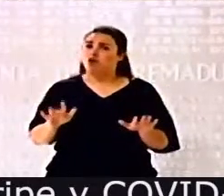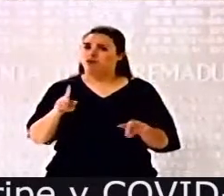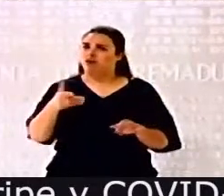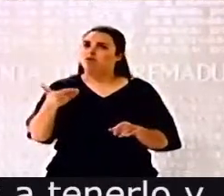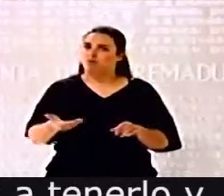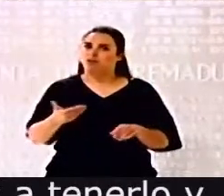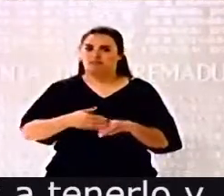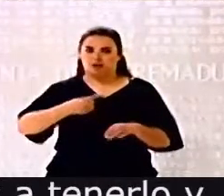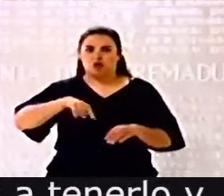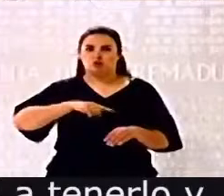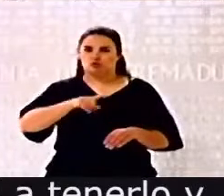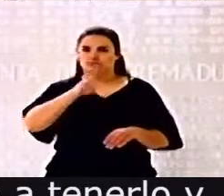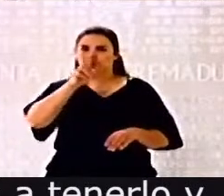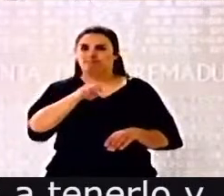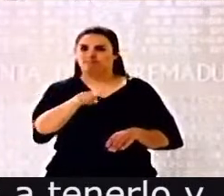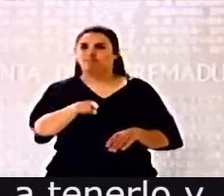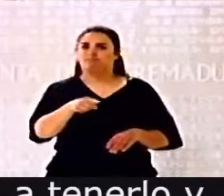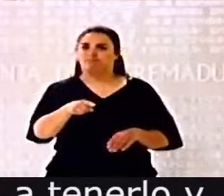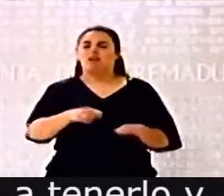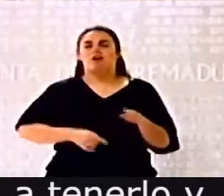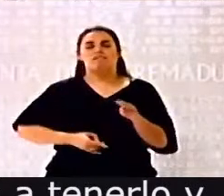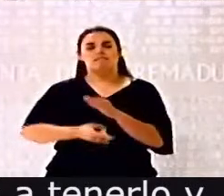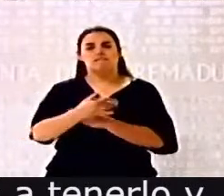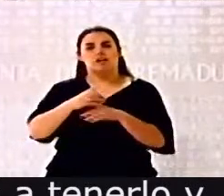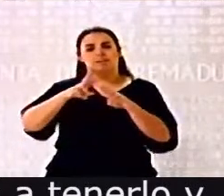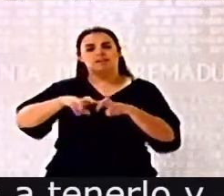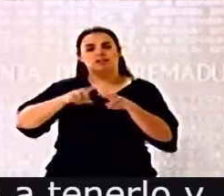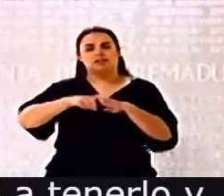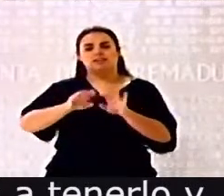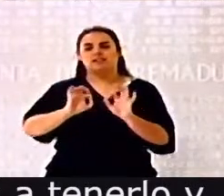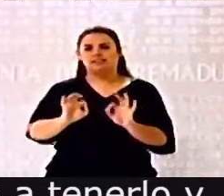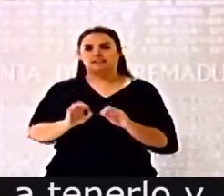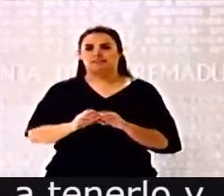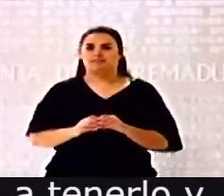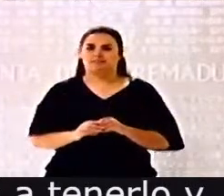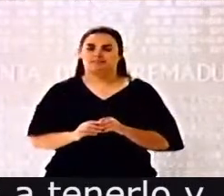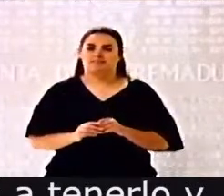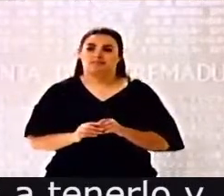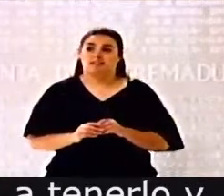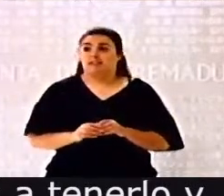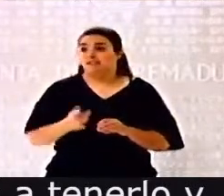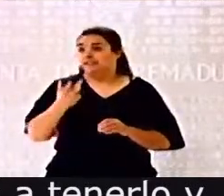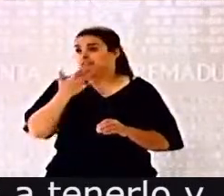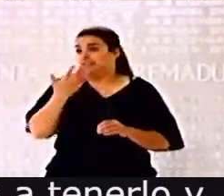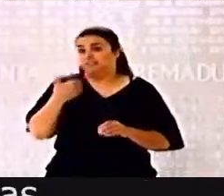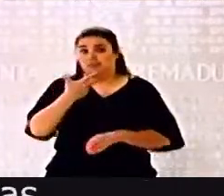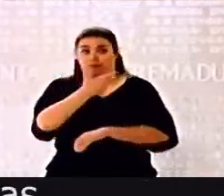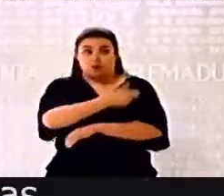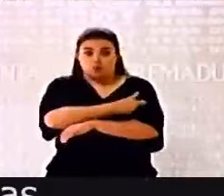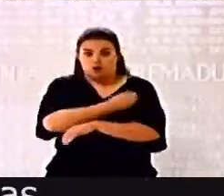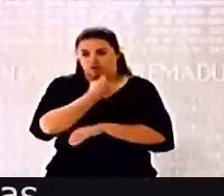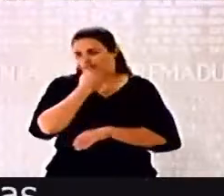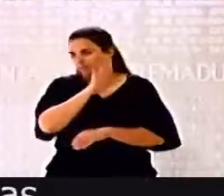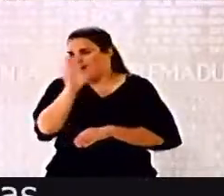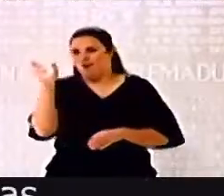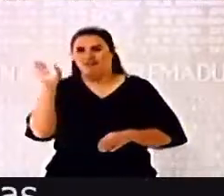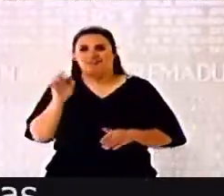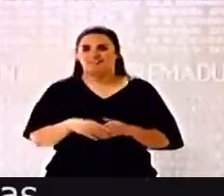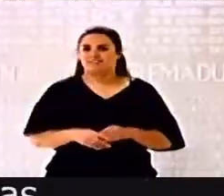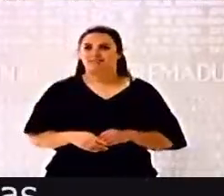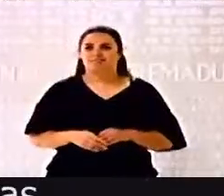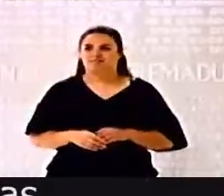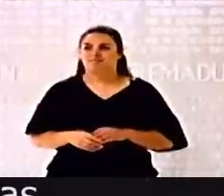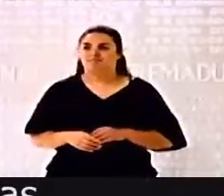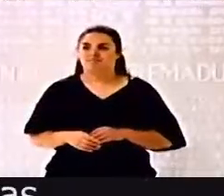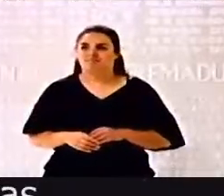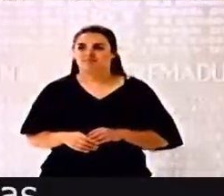importante para nosotros, que desarrollásemos investigaciones de esas características, ¿no? Y si ya tuviésemos la vacuna, pues sería